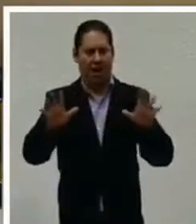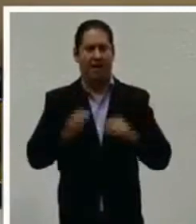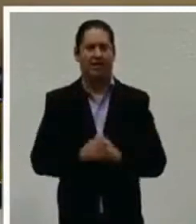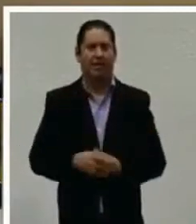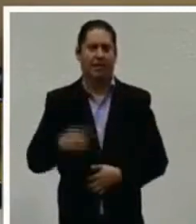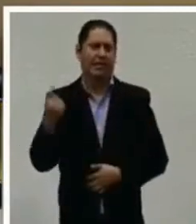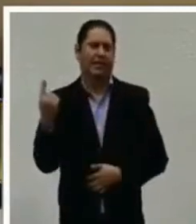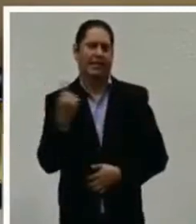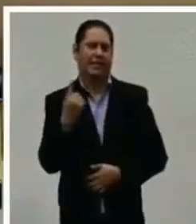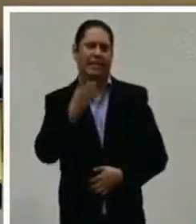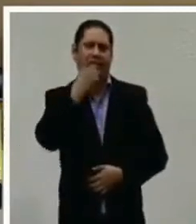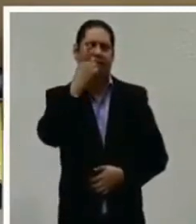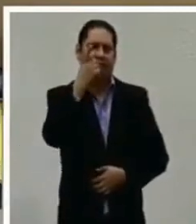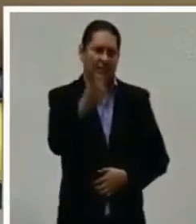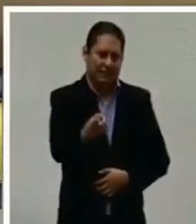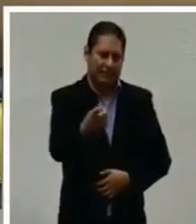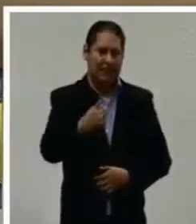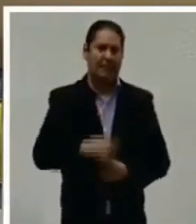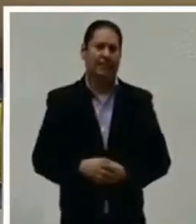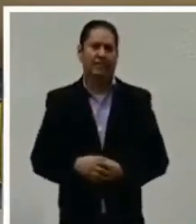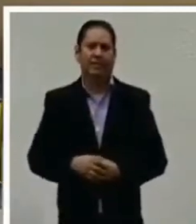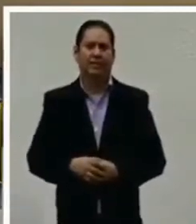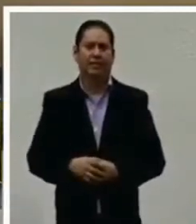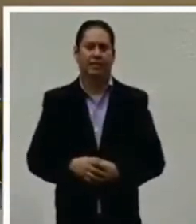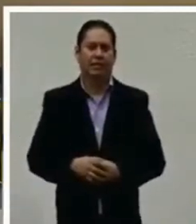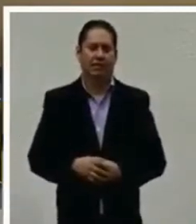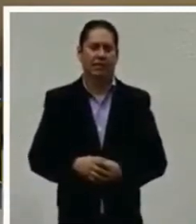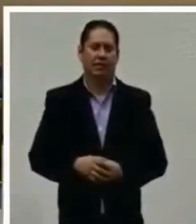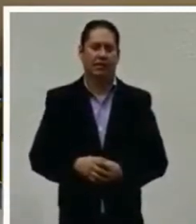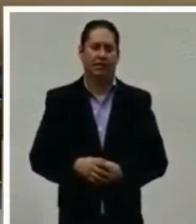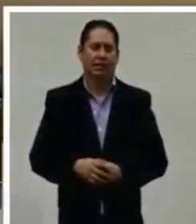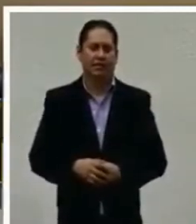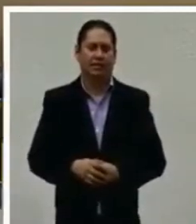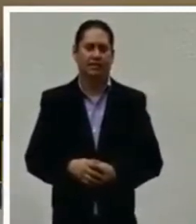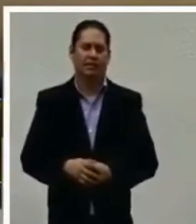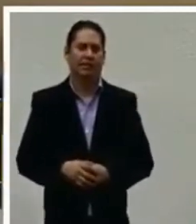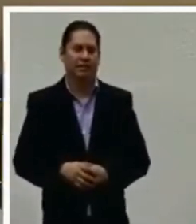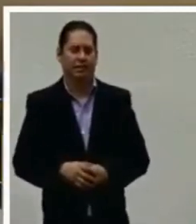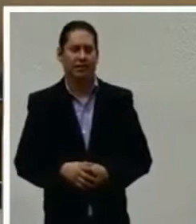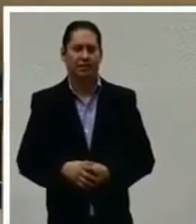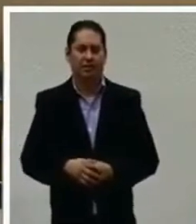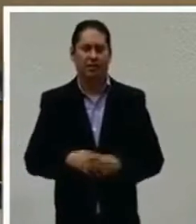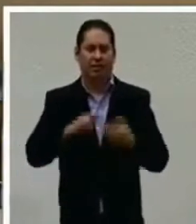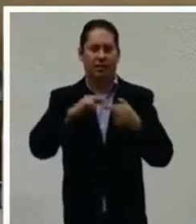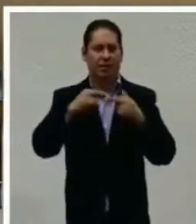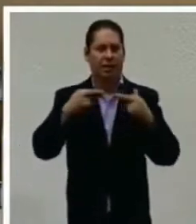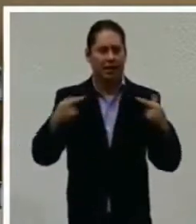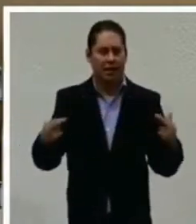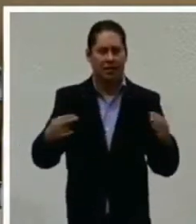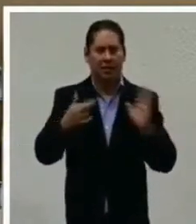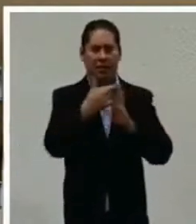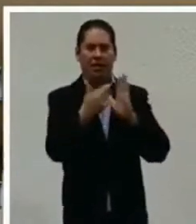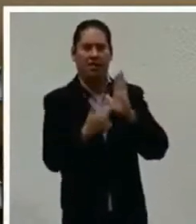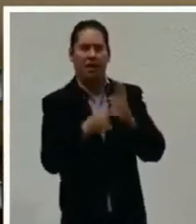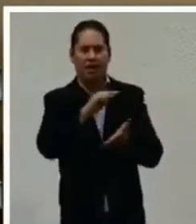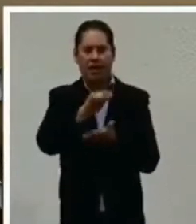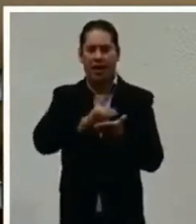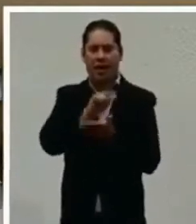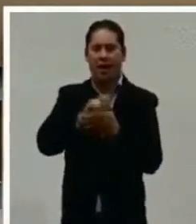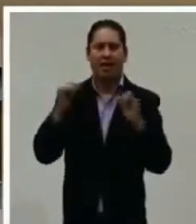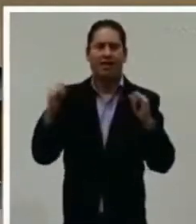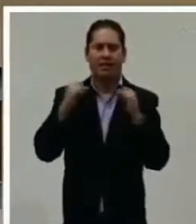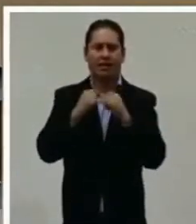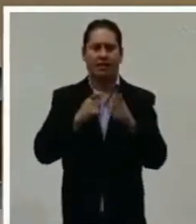que trata este dictamen de la Comisión de Gobernación y Puntos Constitucionales respecto a esta reforma de la Ley de Instituciones